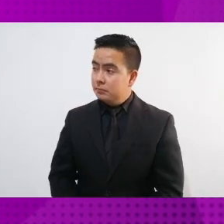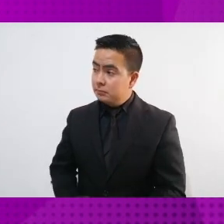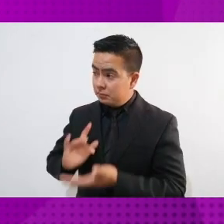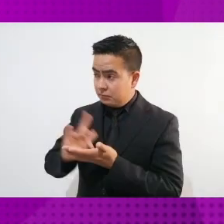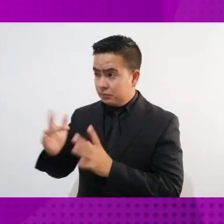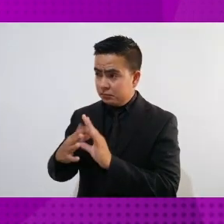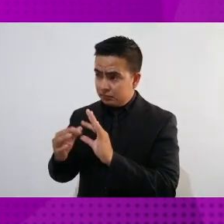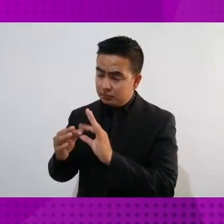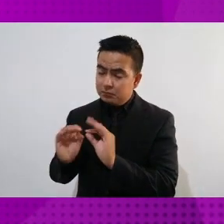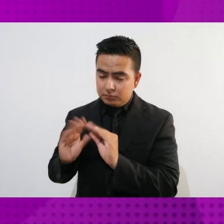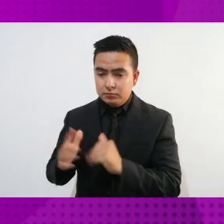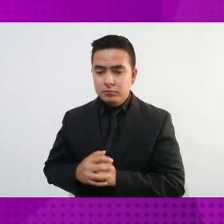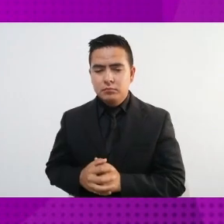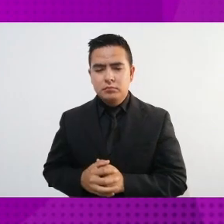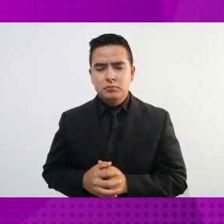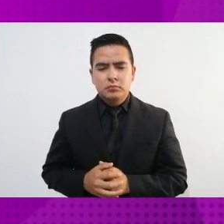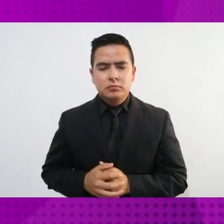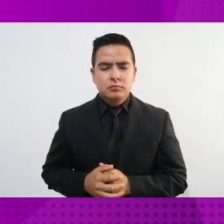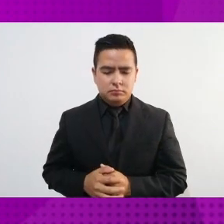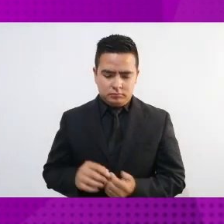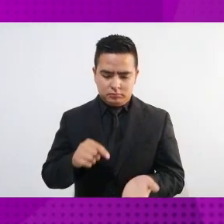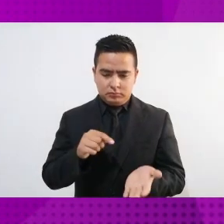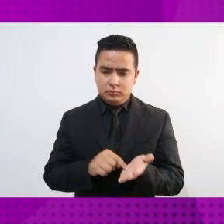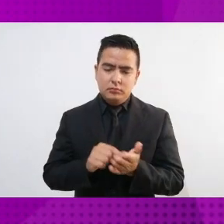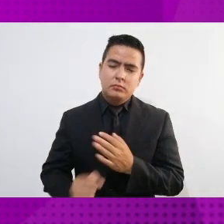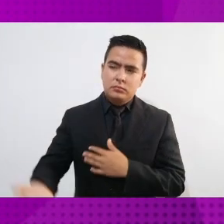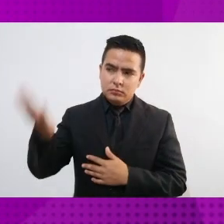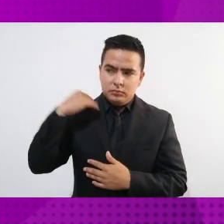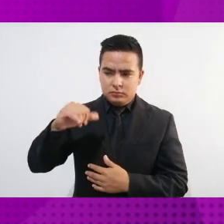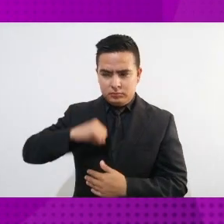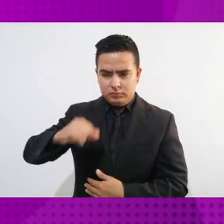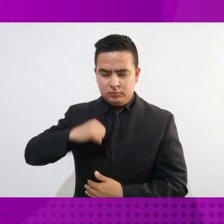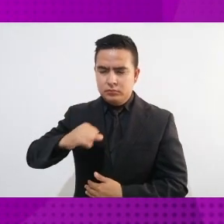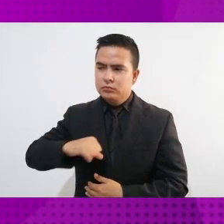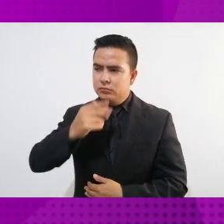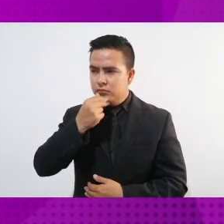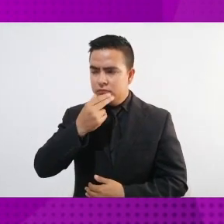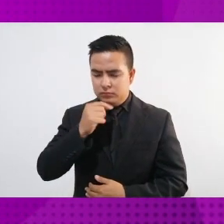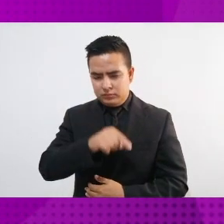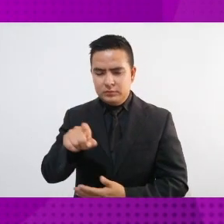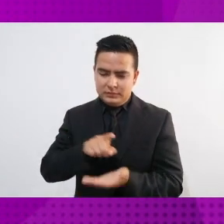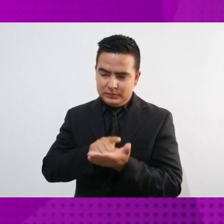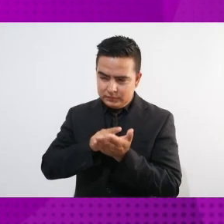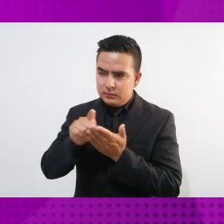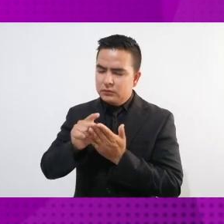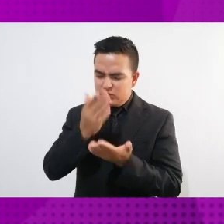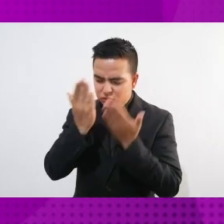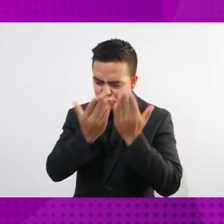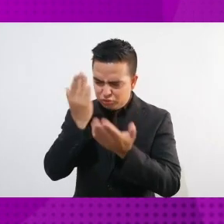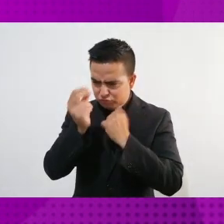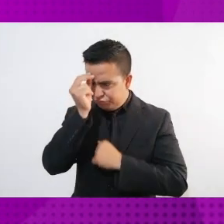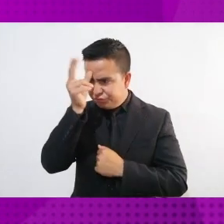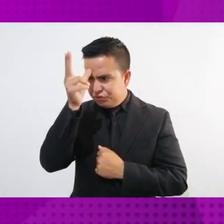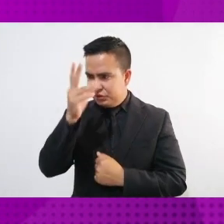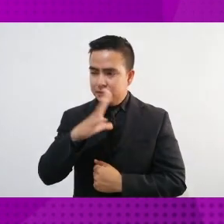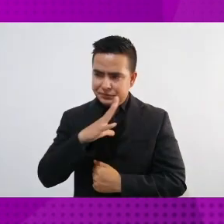Excelente explicación, doctor. Hans Kelsen, quien fue un jurista y un filósofo del derecho austriaco,